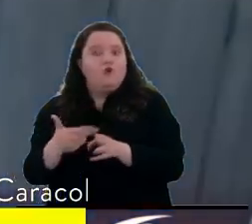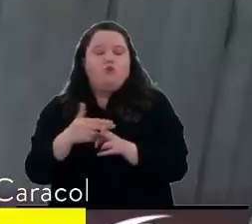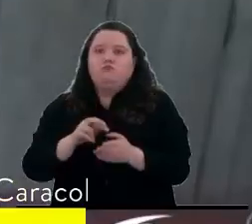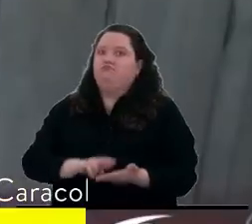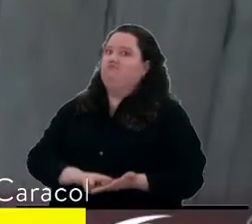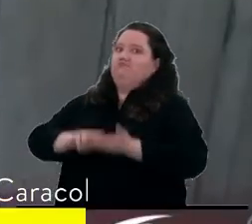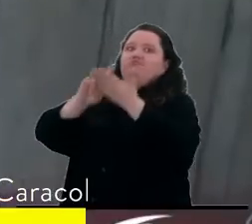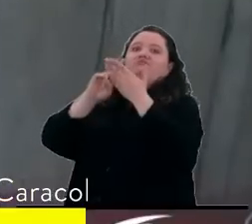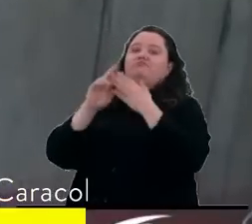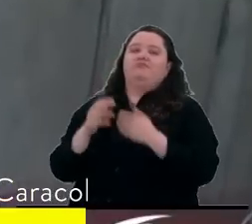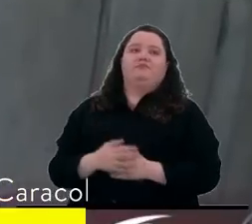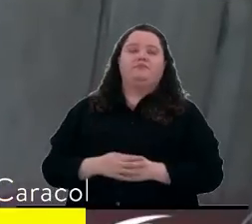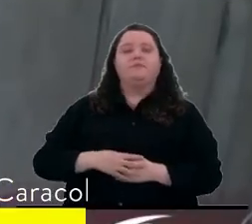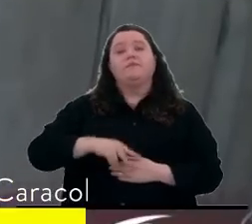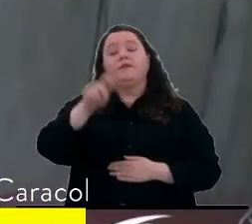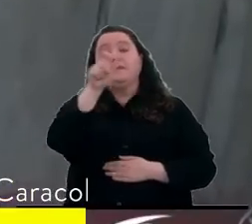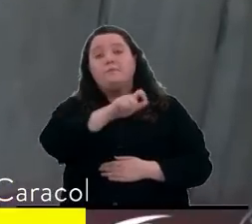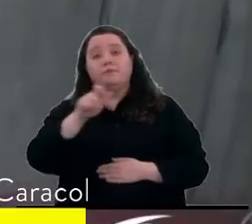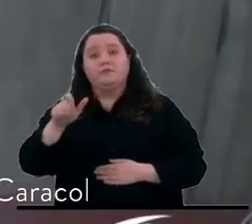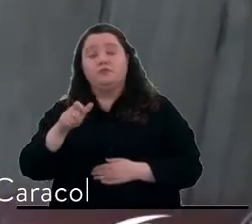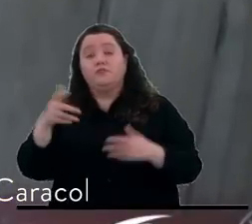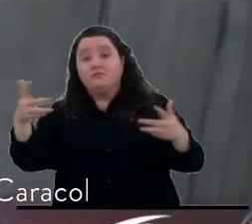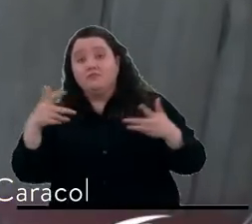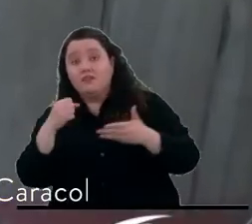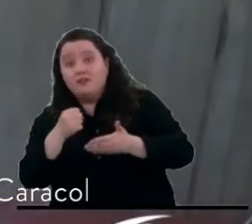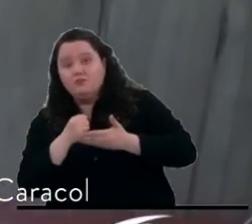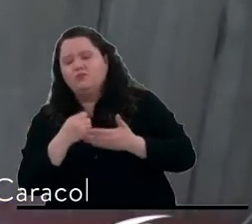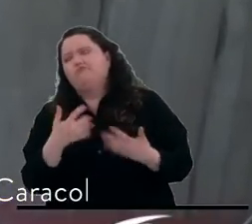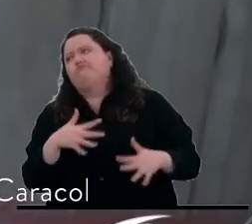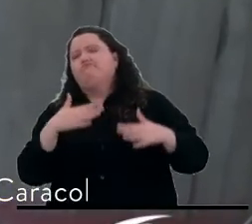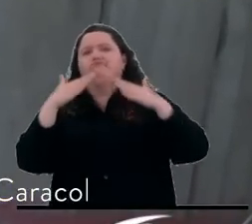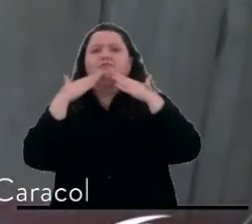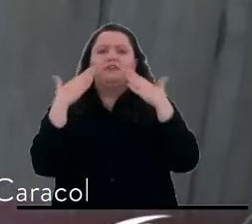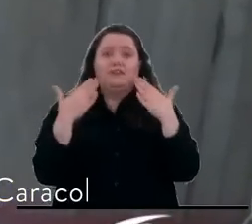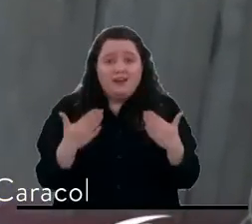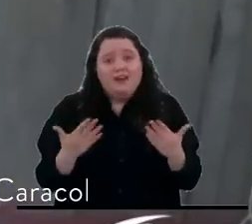recuperación. Muchas gracias a las personas que nos puedan ayudar. Que Dios les bendiga.